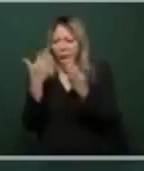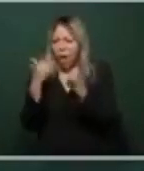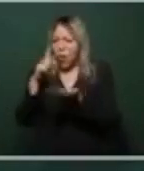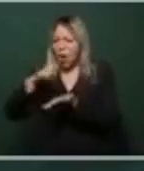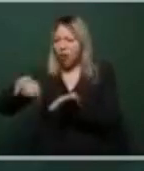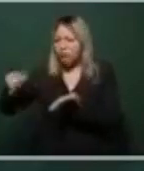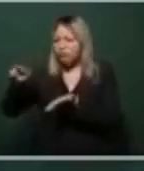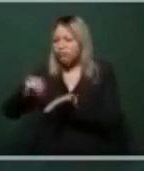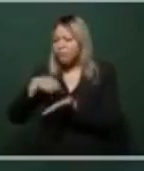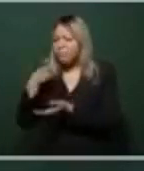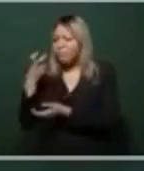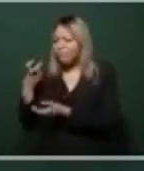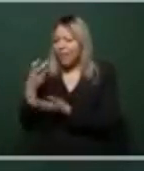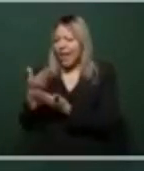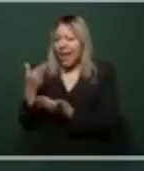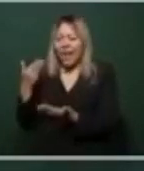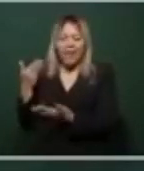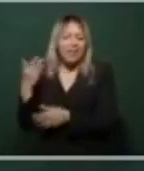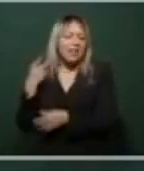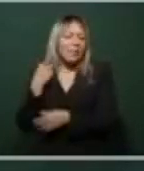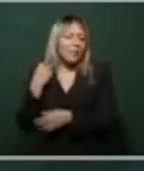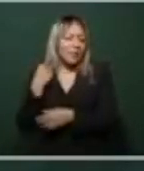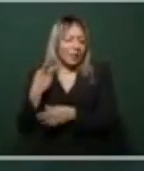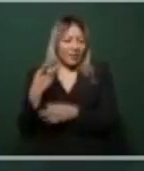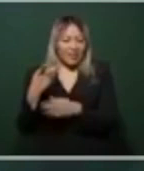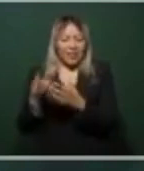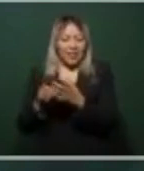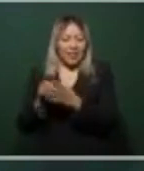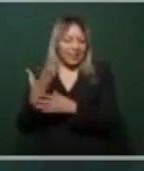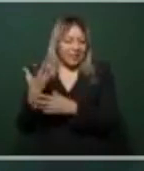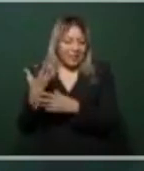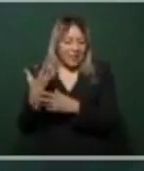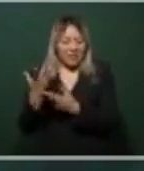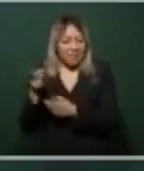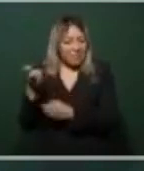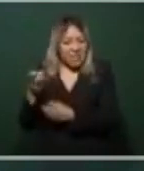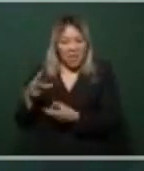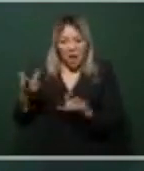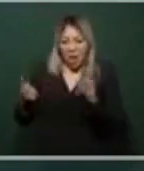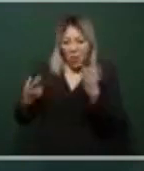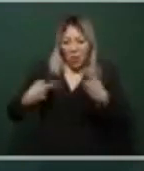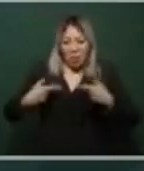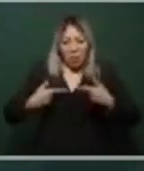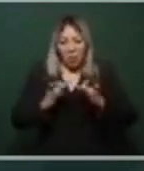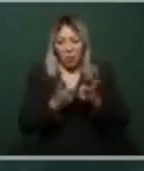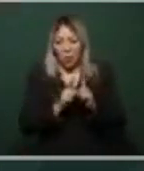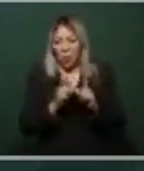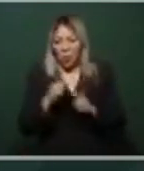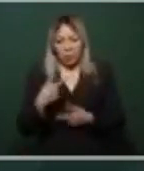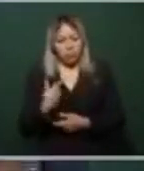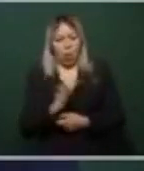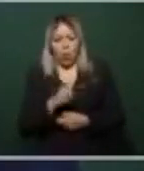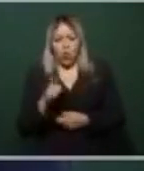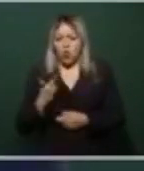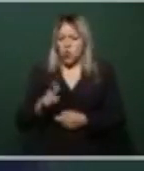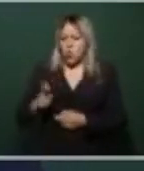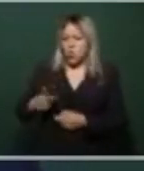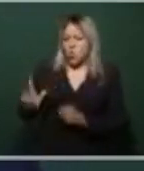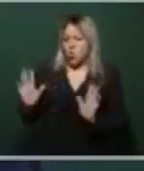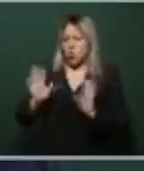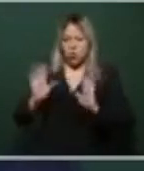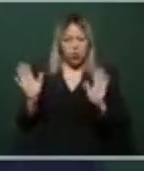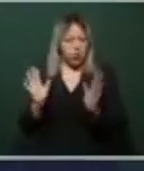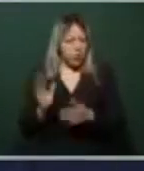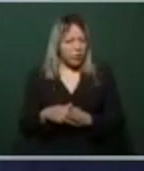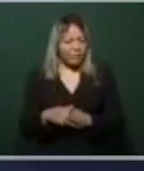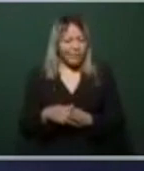la política neoliberal o neoporfirista, y eso no les gusta. Además, no